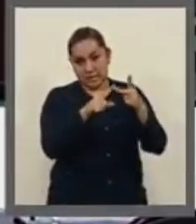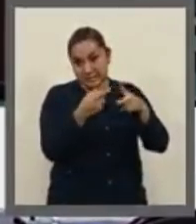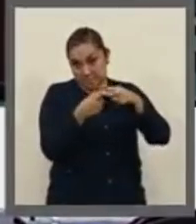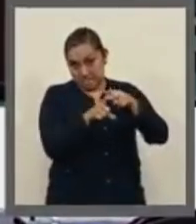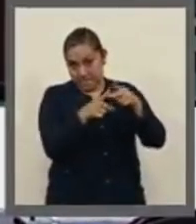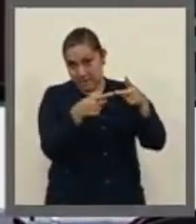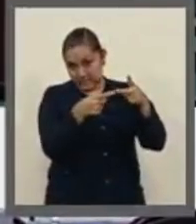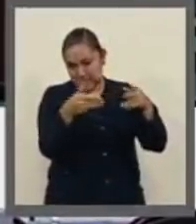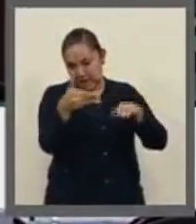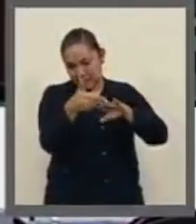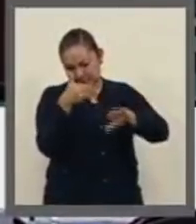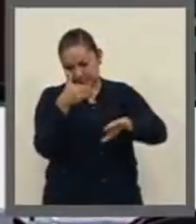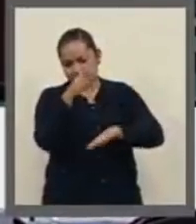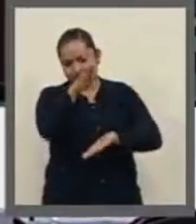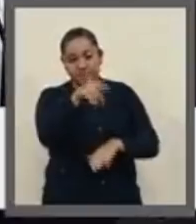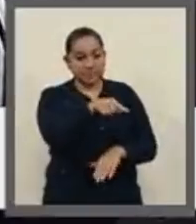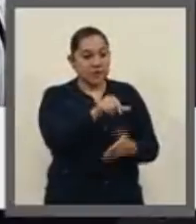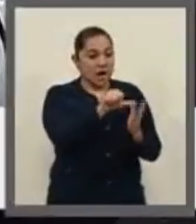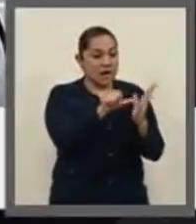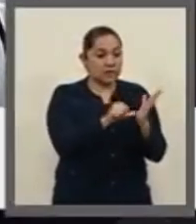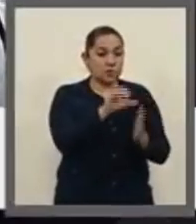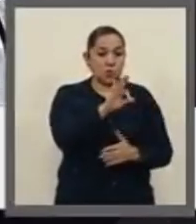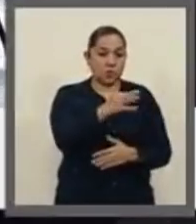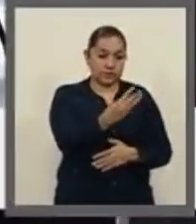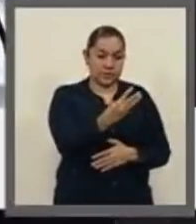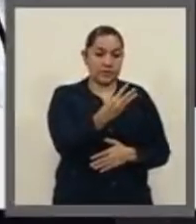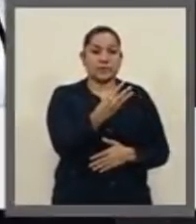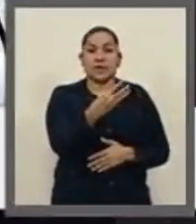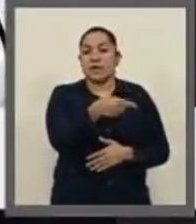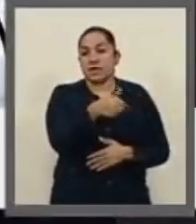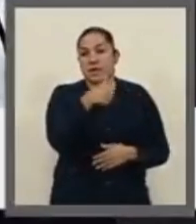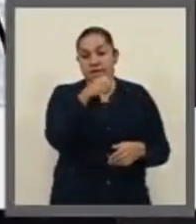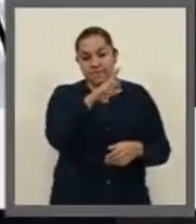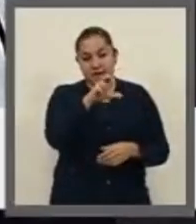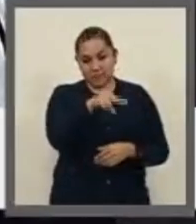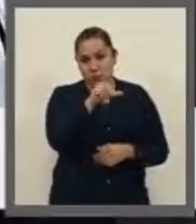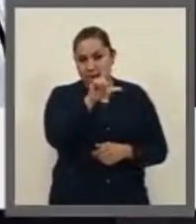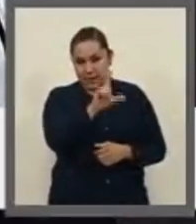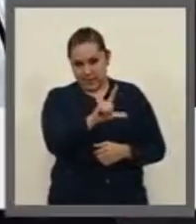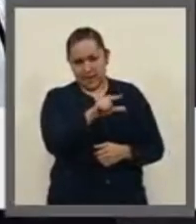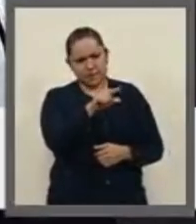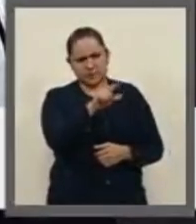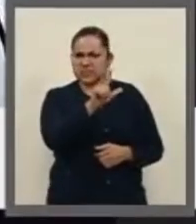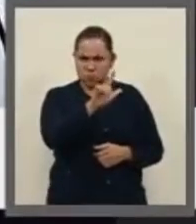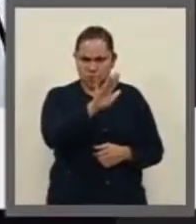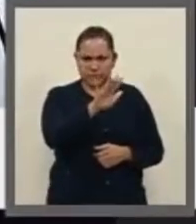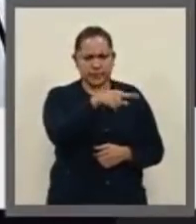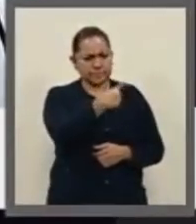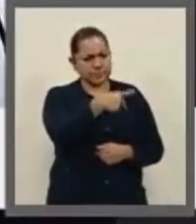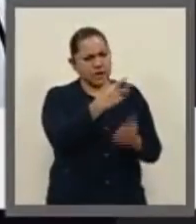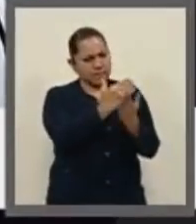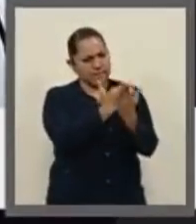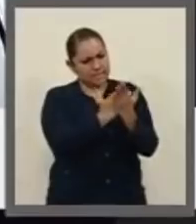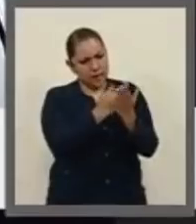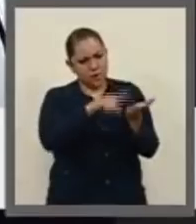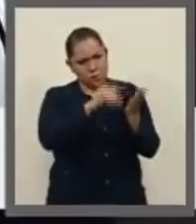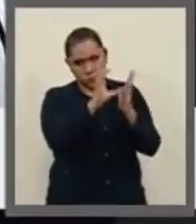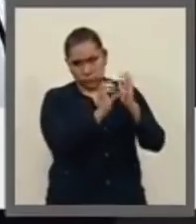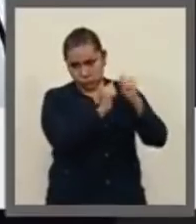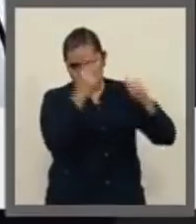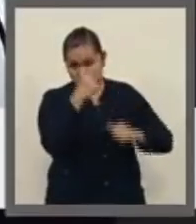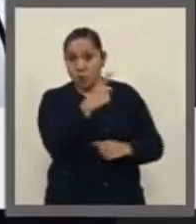precisar que según el artículo 23, fracción L de la Ley Orgánica del Congreso General de los Estados Unidos Mexicanos, le corresponde a